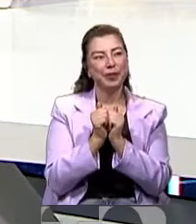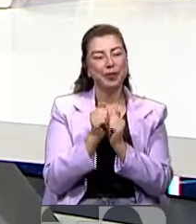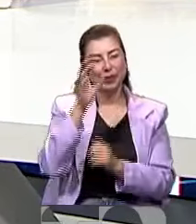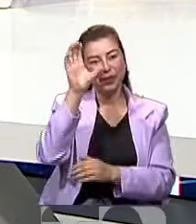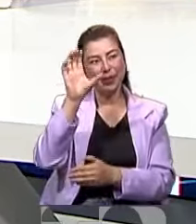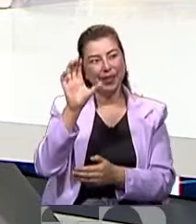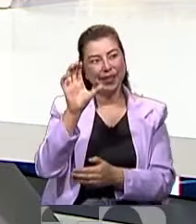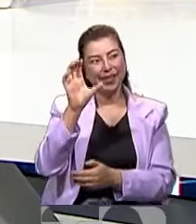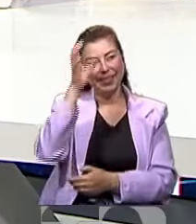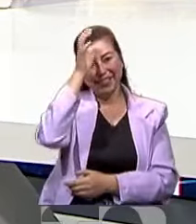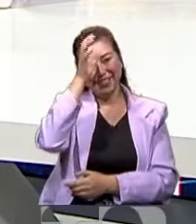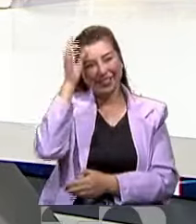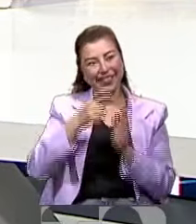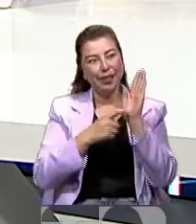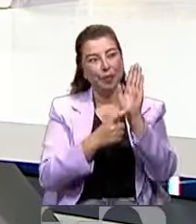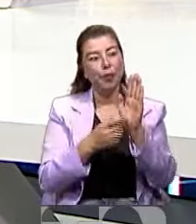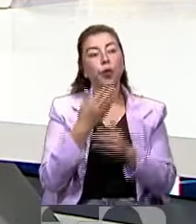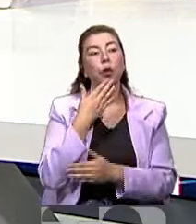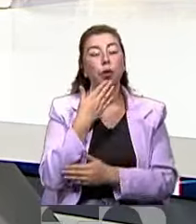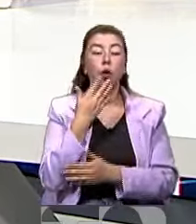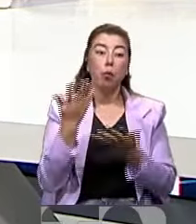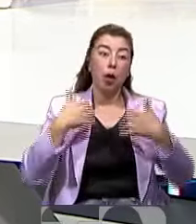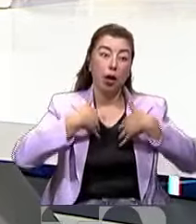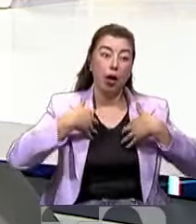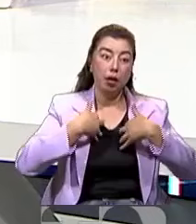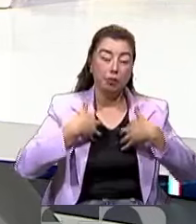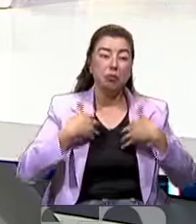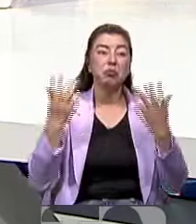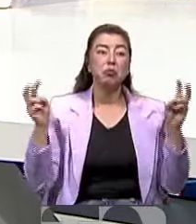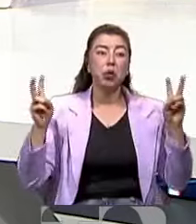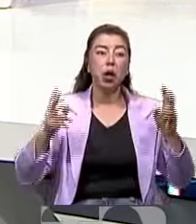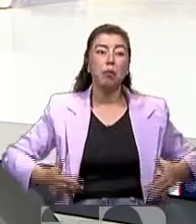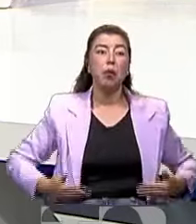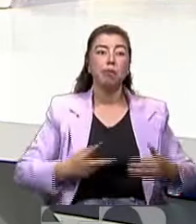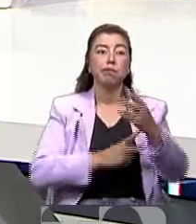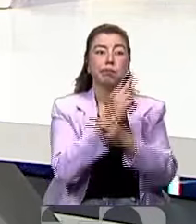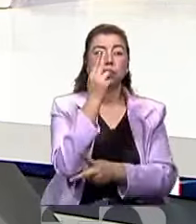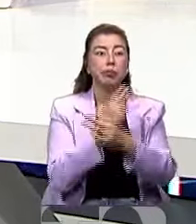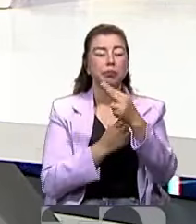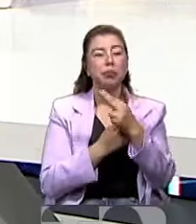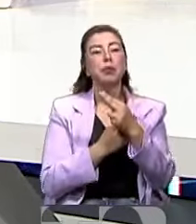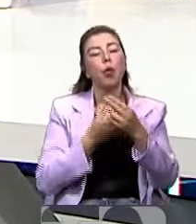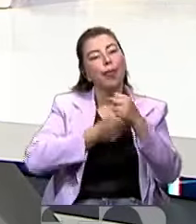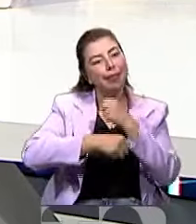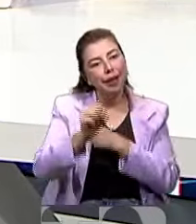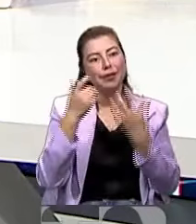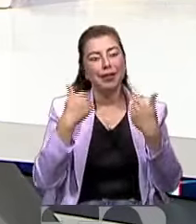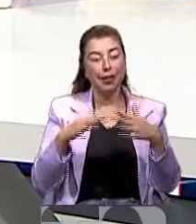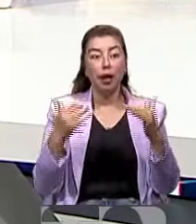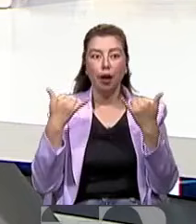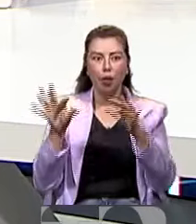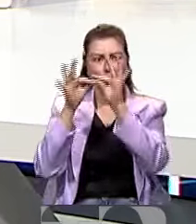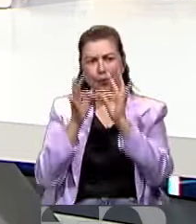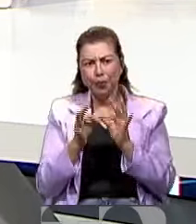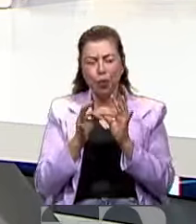silla de ruedas para los canes que nacen sin extremidades delanteras. Qué buena acción. Qué lindo. Y es que este proyecto además marca un precedente porque la mayoría